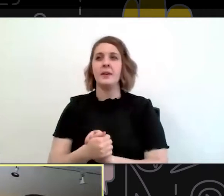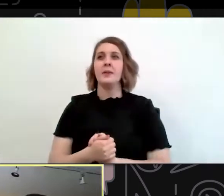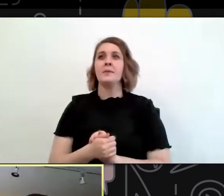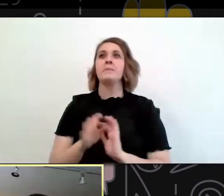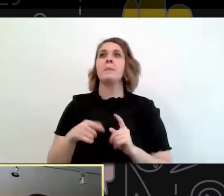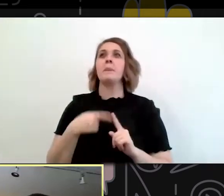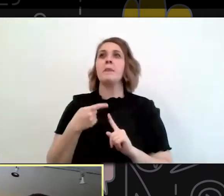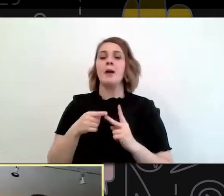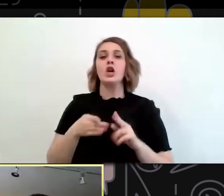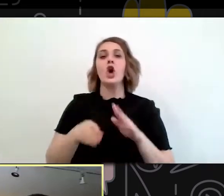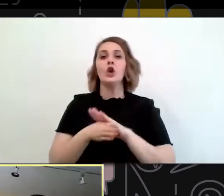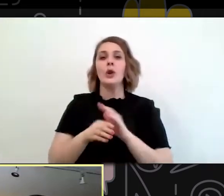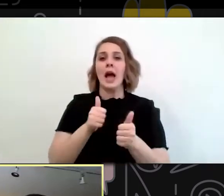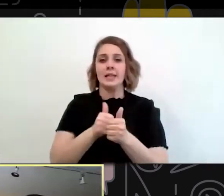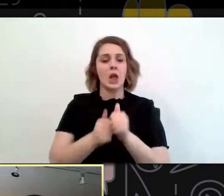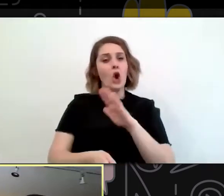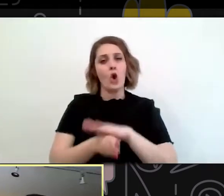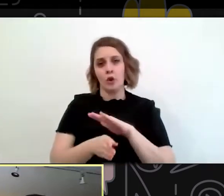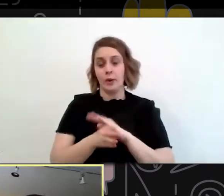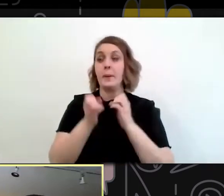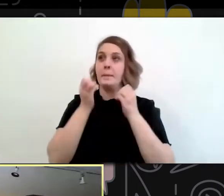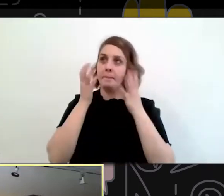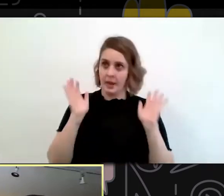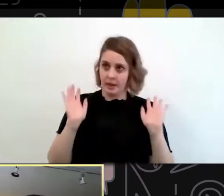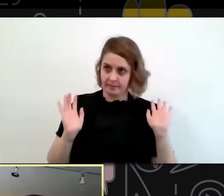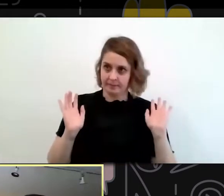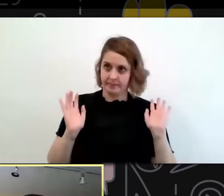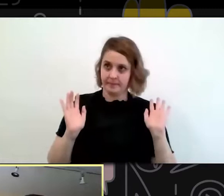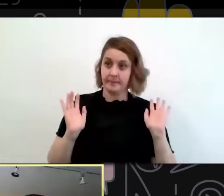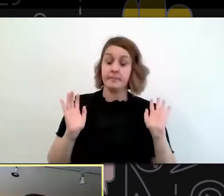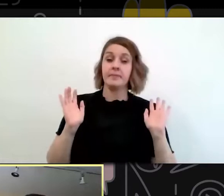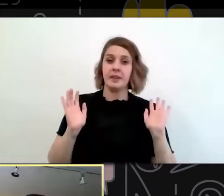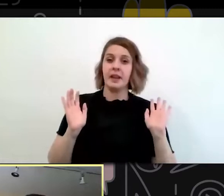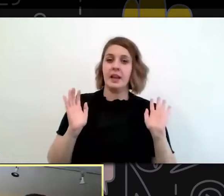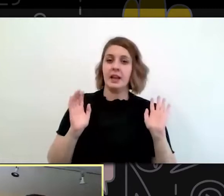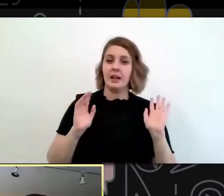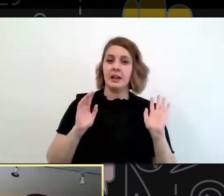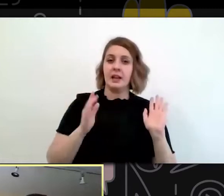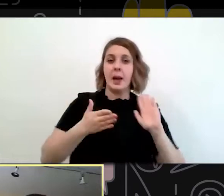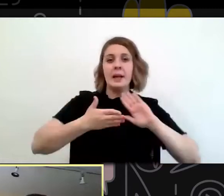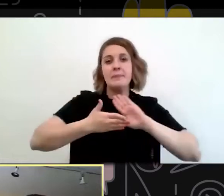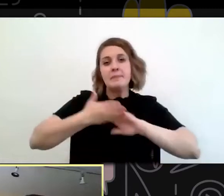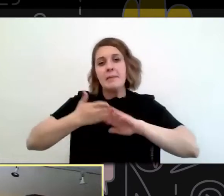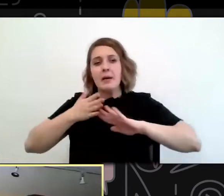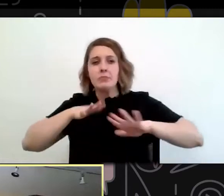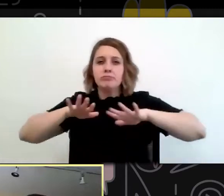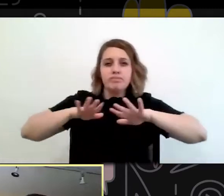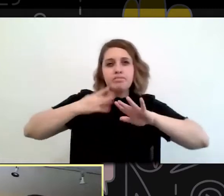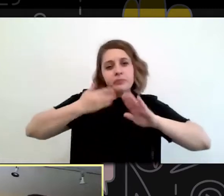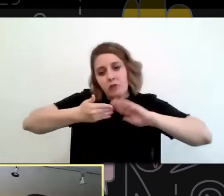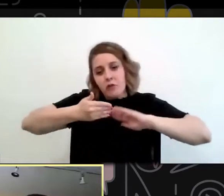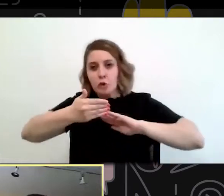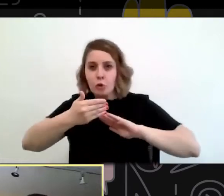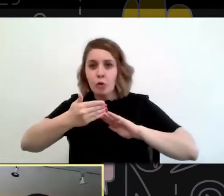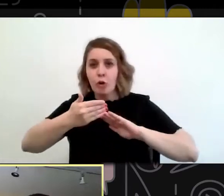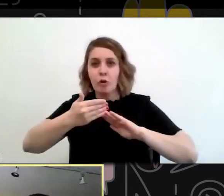continuidad asistencial. Bien, con estas tendencias y dinamismos,